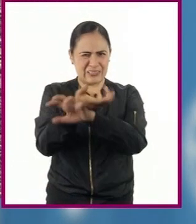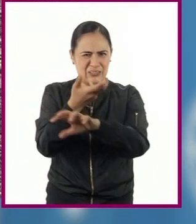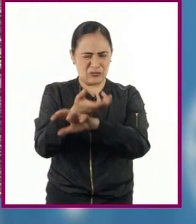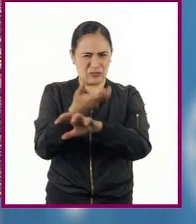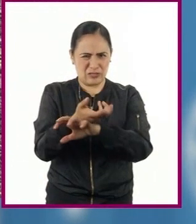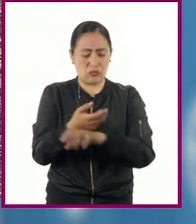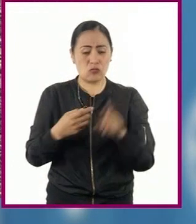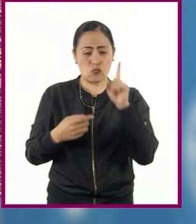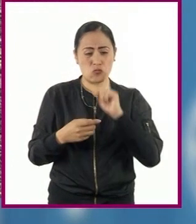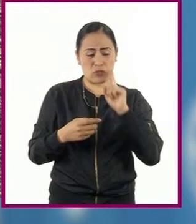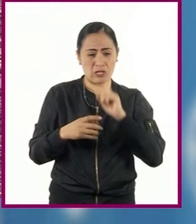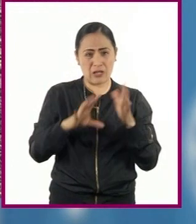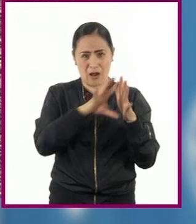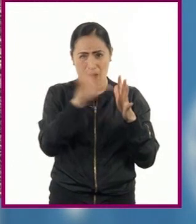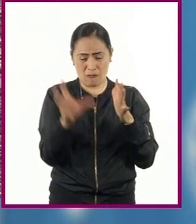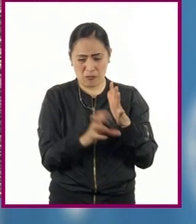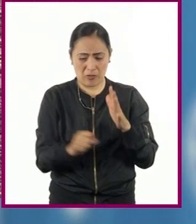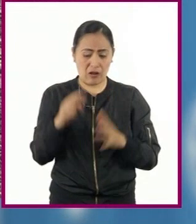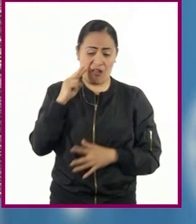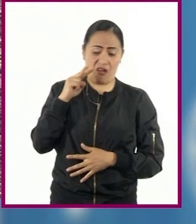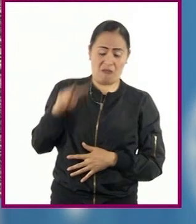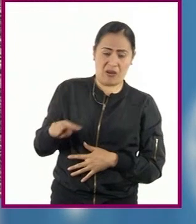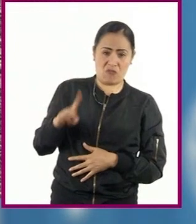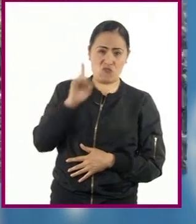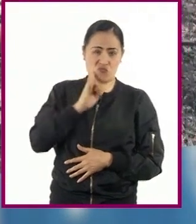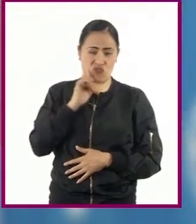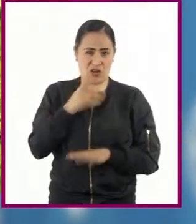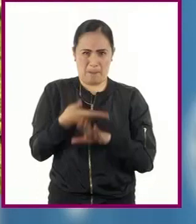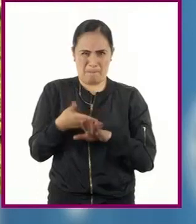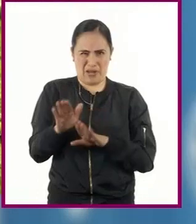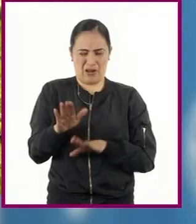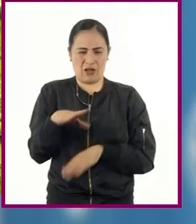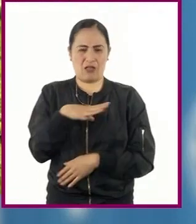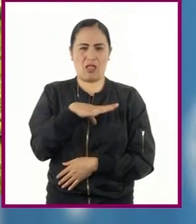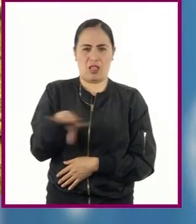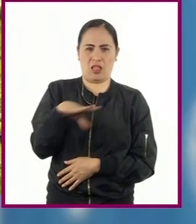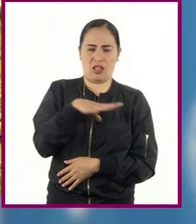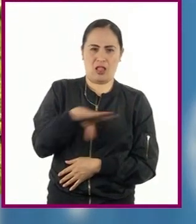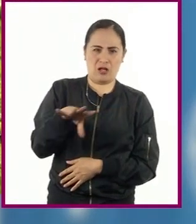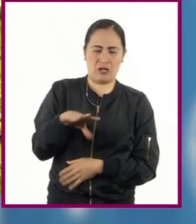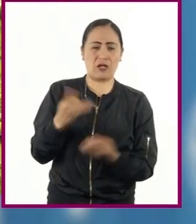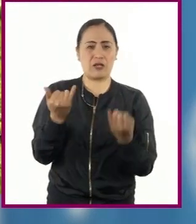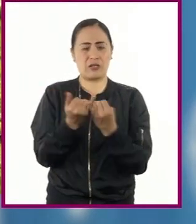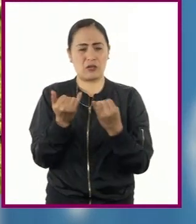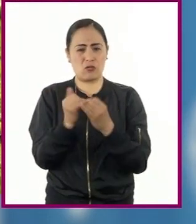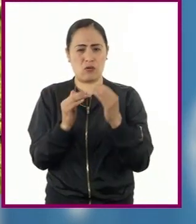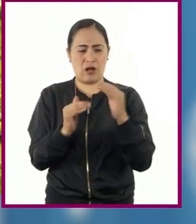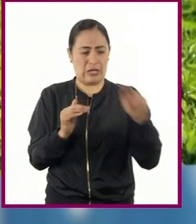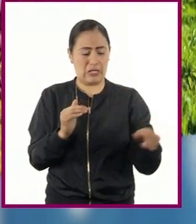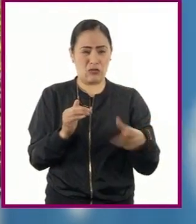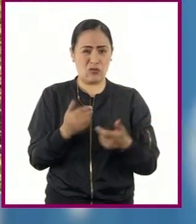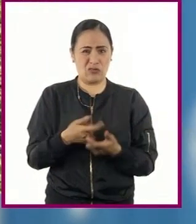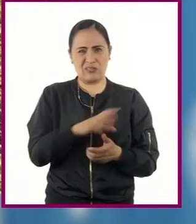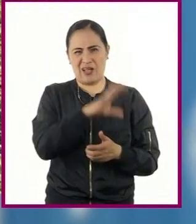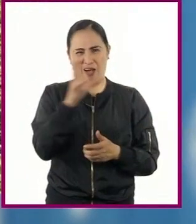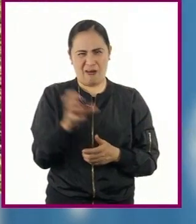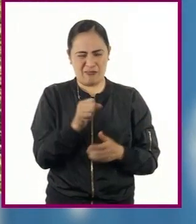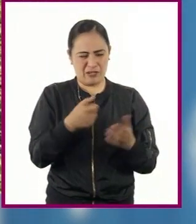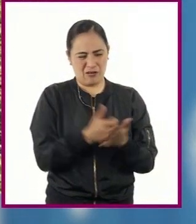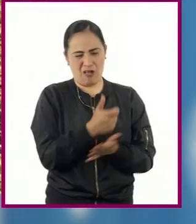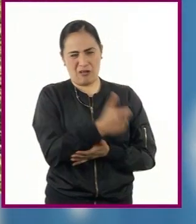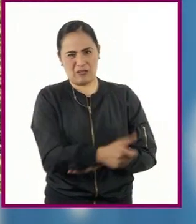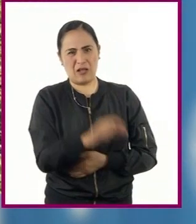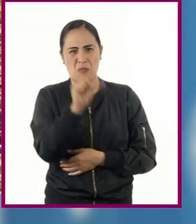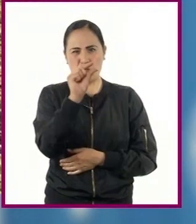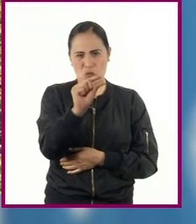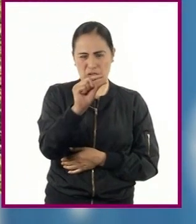bien vistas por las mujeres blancas, quienes las segregaban, además de que sus salarios eran inferiores. Lo mismo